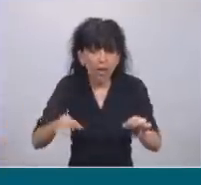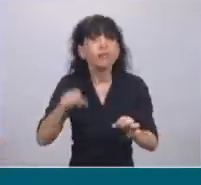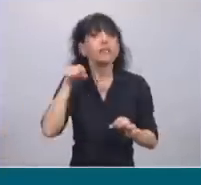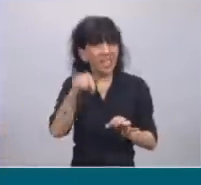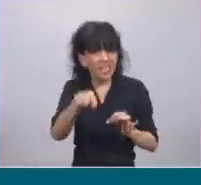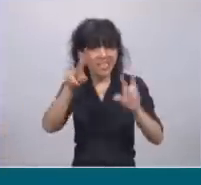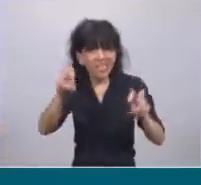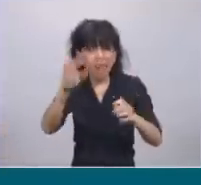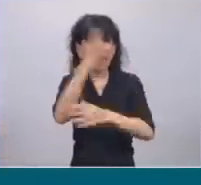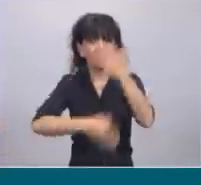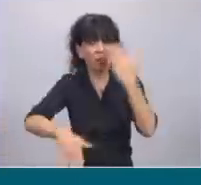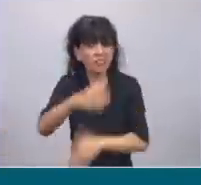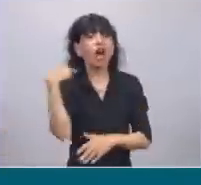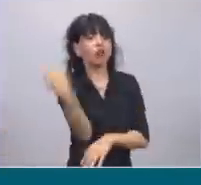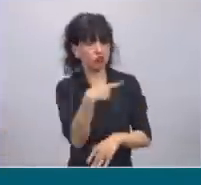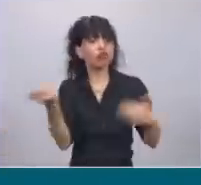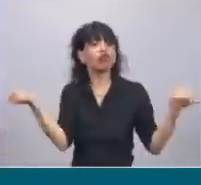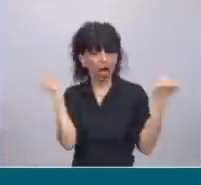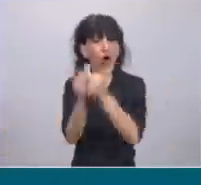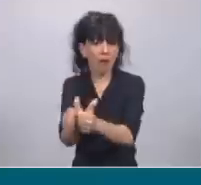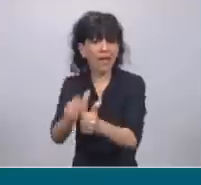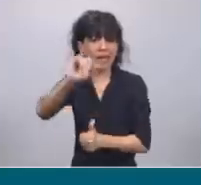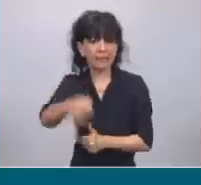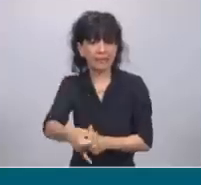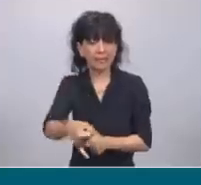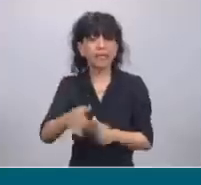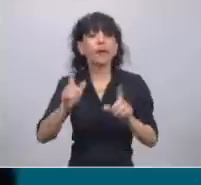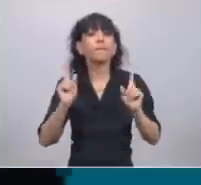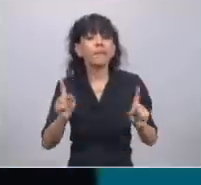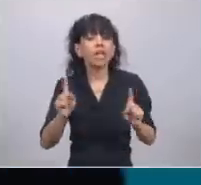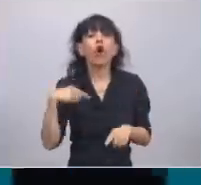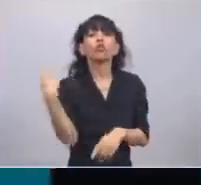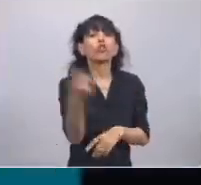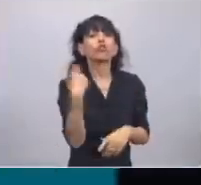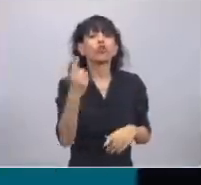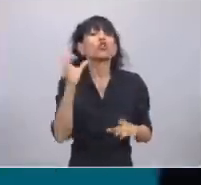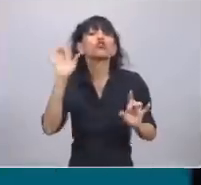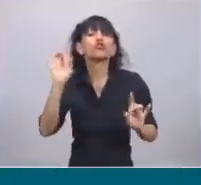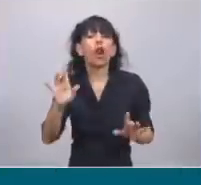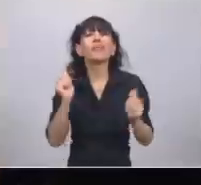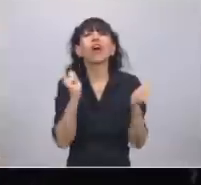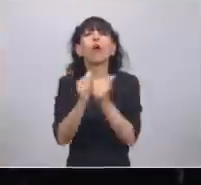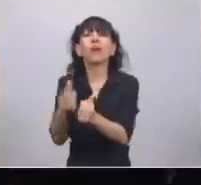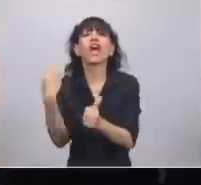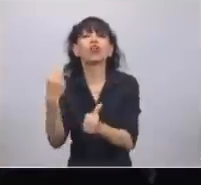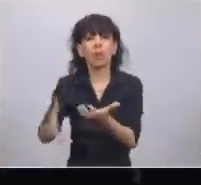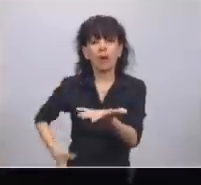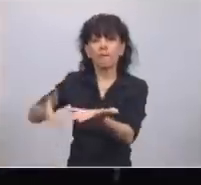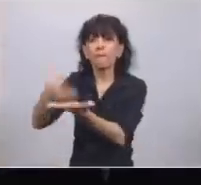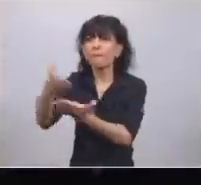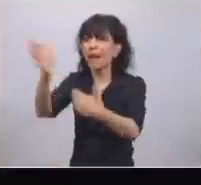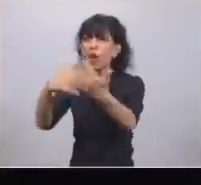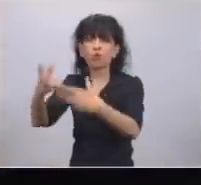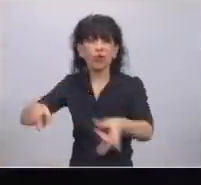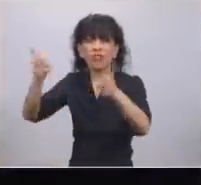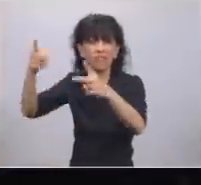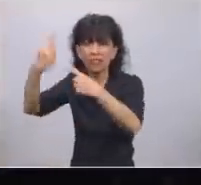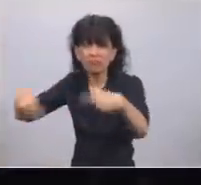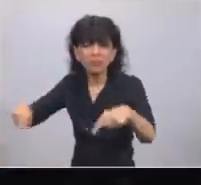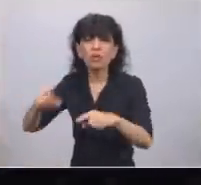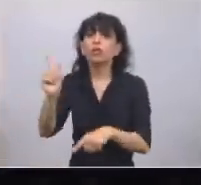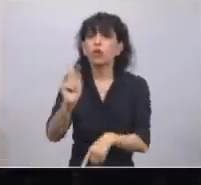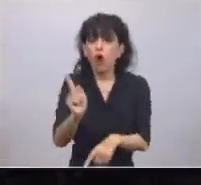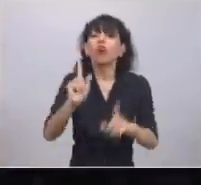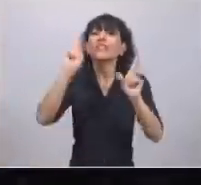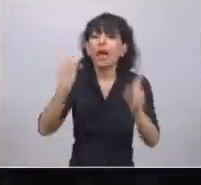programa, pero lo vamos a acompañar no solo con la inversión en infraestructura, vamos a